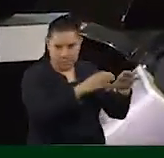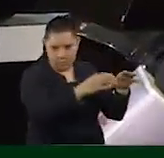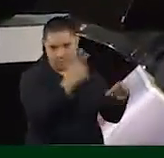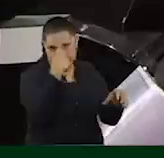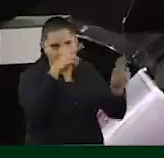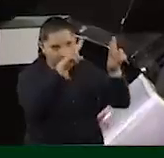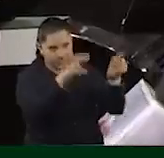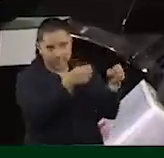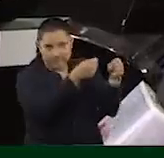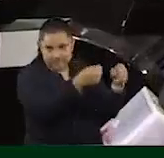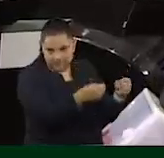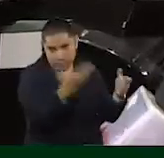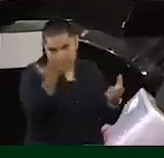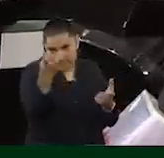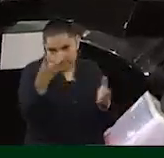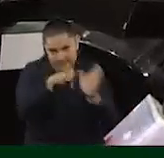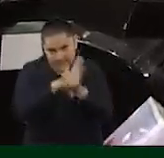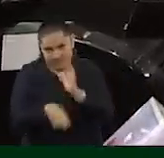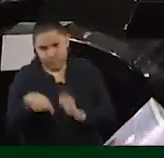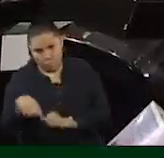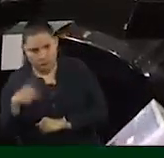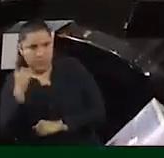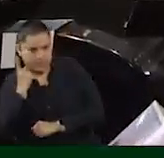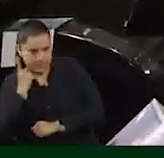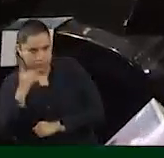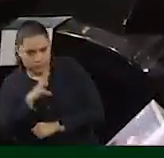en los dos las cámaras y Levantar la voz